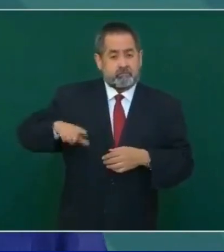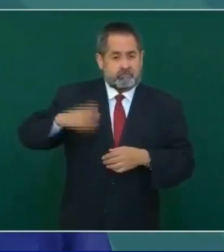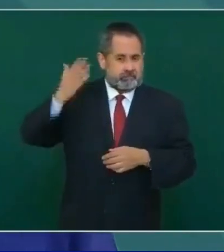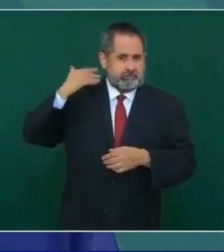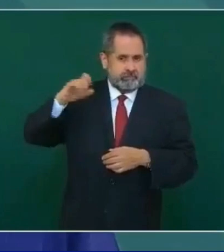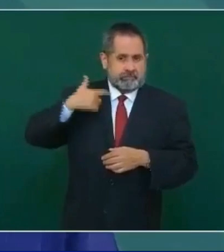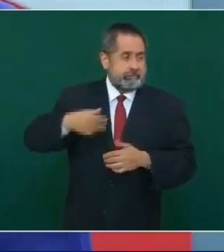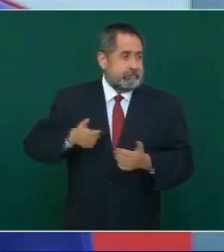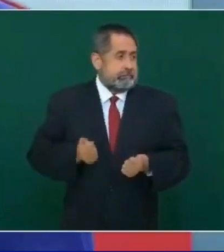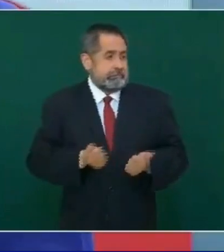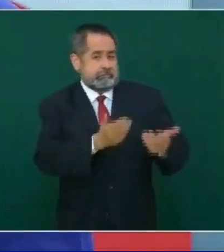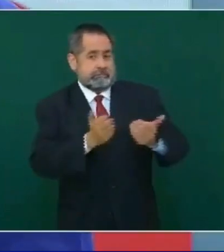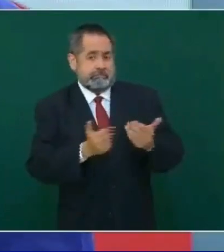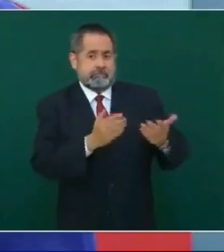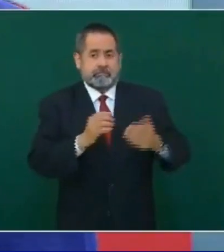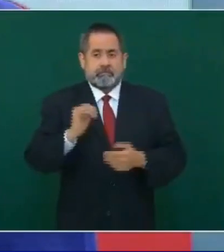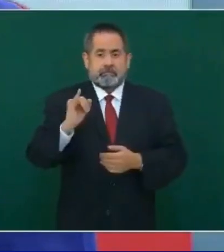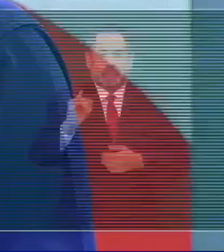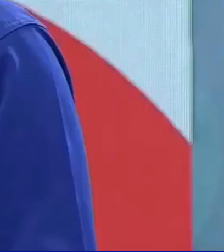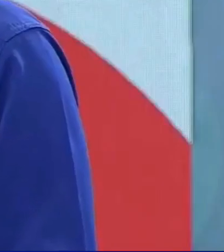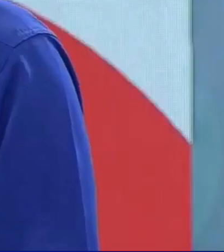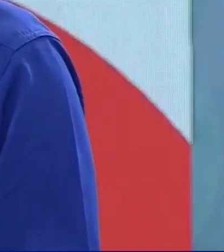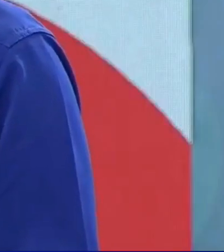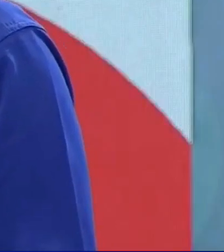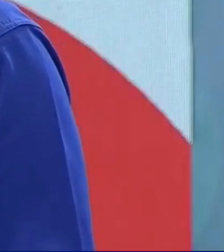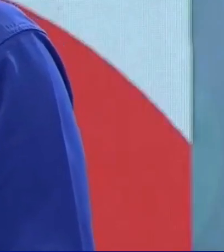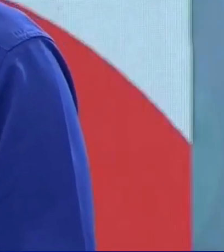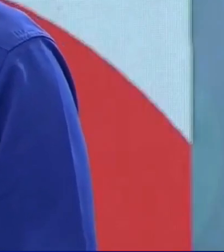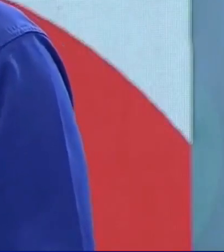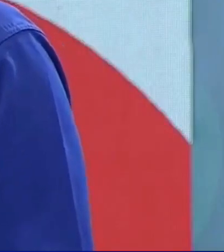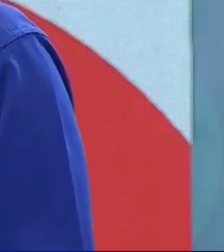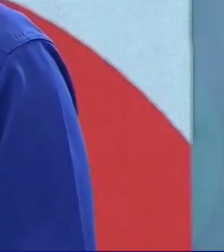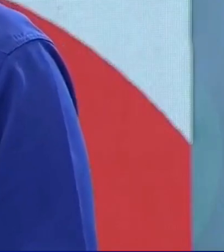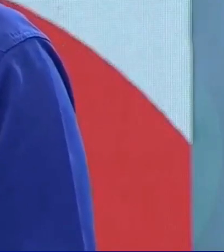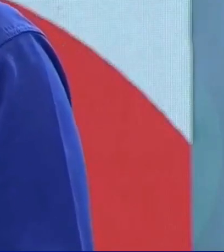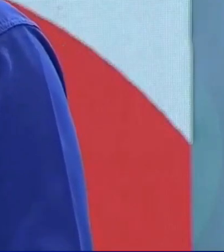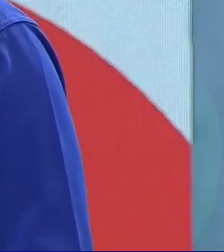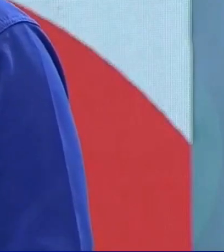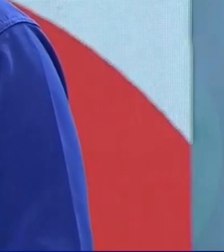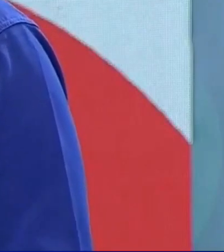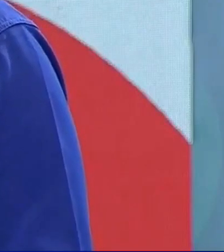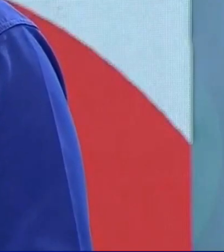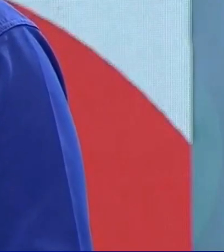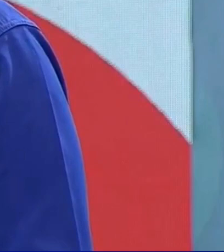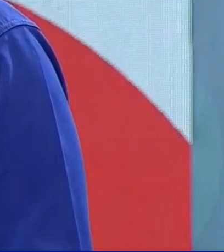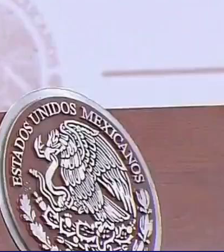a Iberdrola y saqueaban a manos llenas,